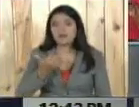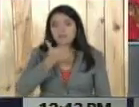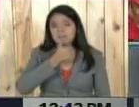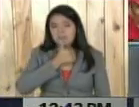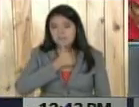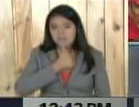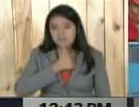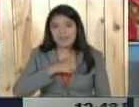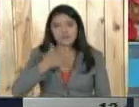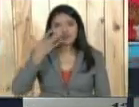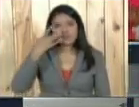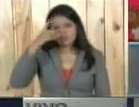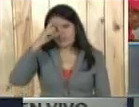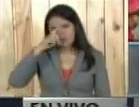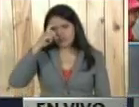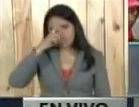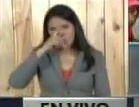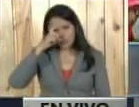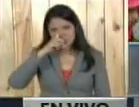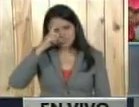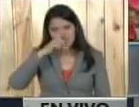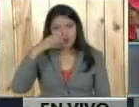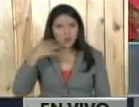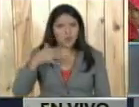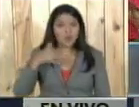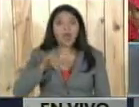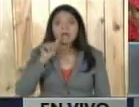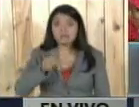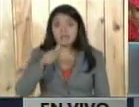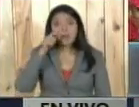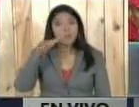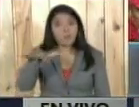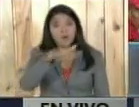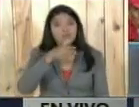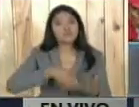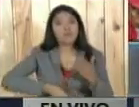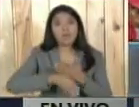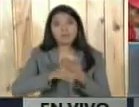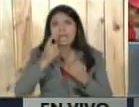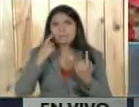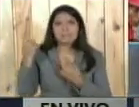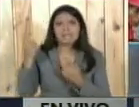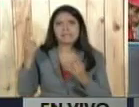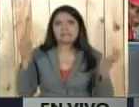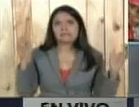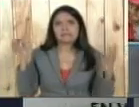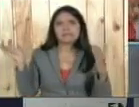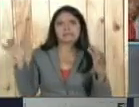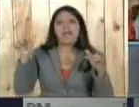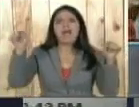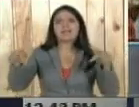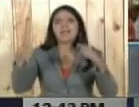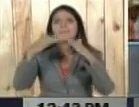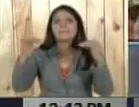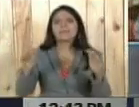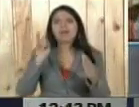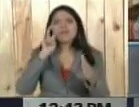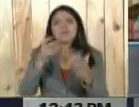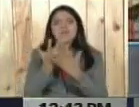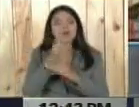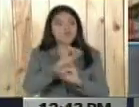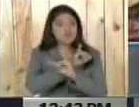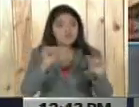sabiduría ancestral? Ahí está el pueblo todavía, mire, sigue llegando gente aquí a Miraflores. Al salir de la